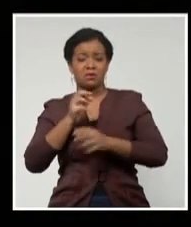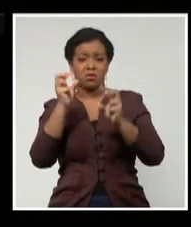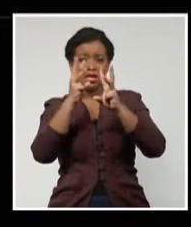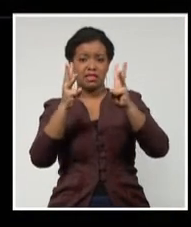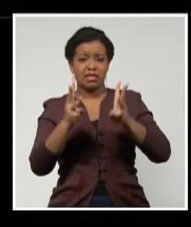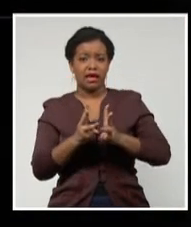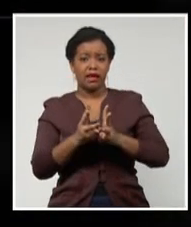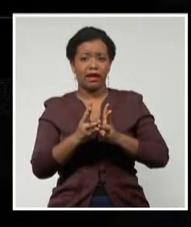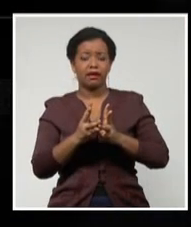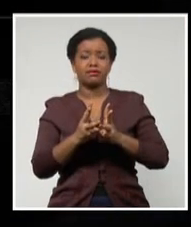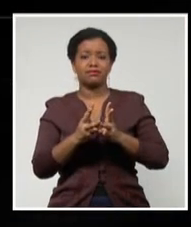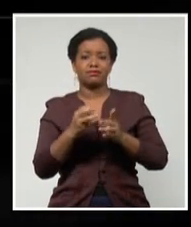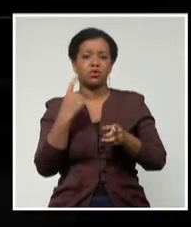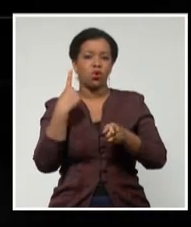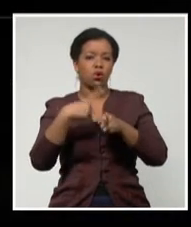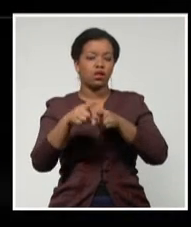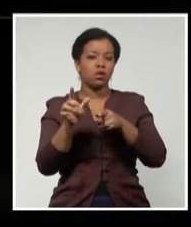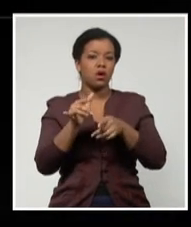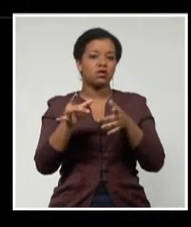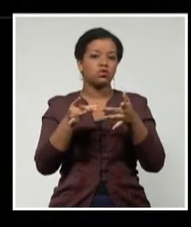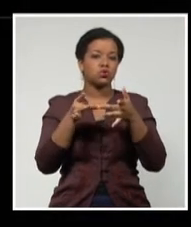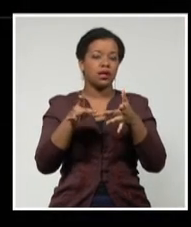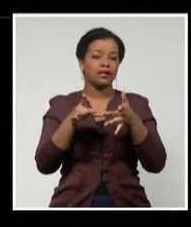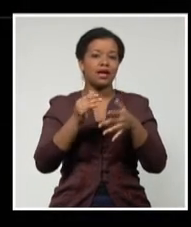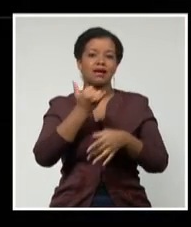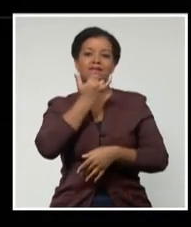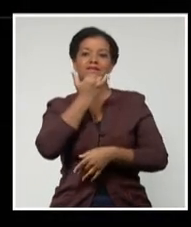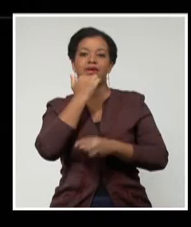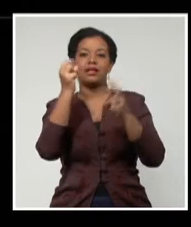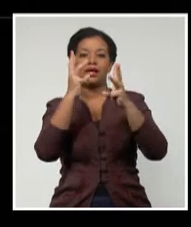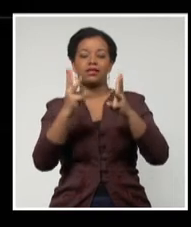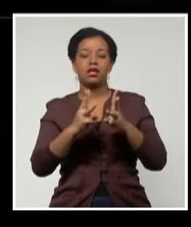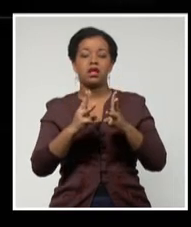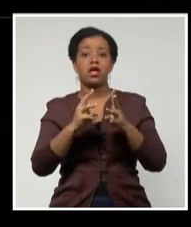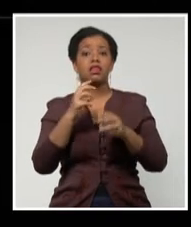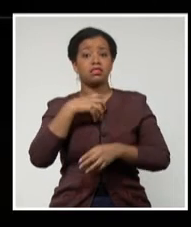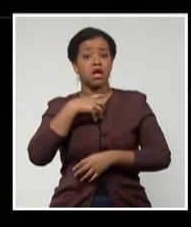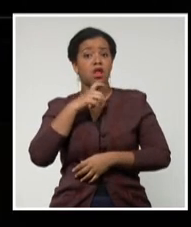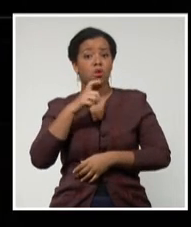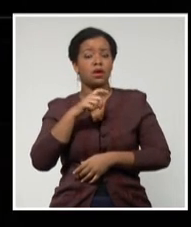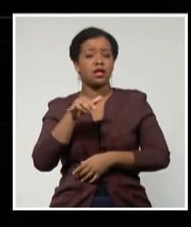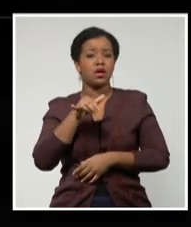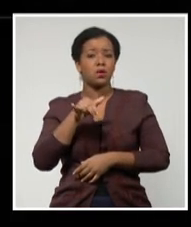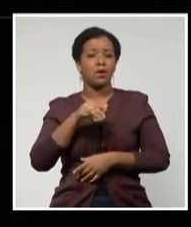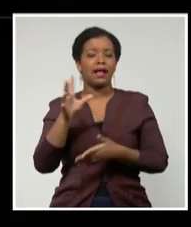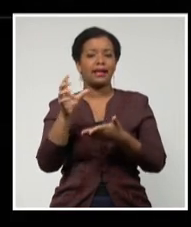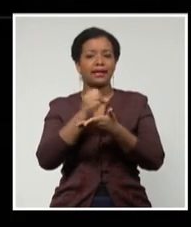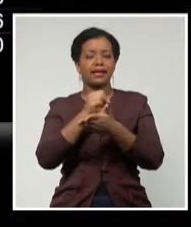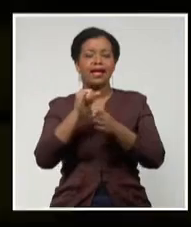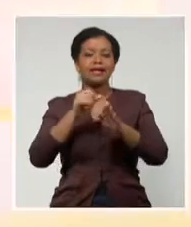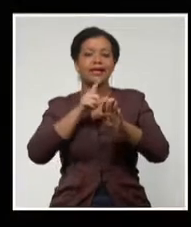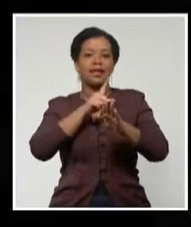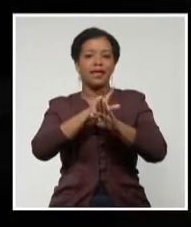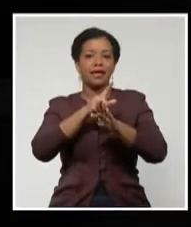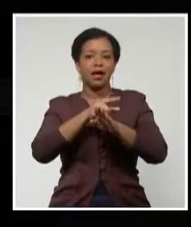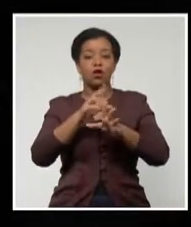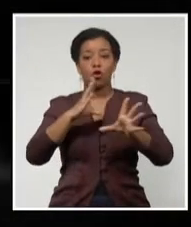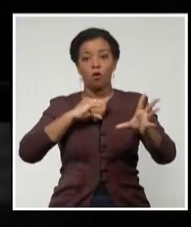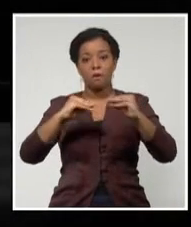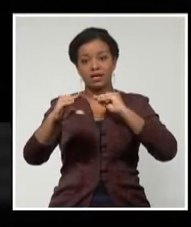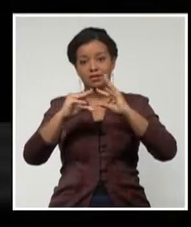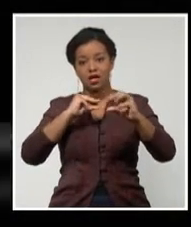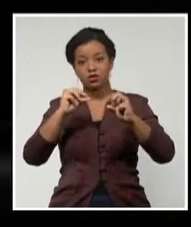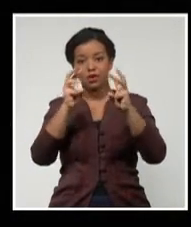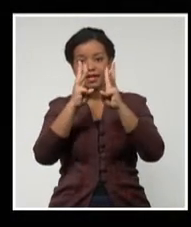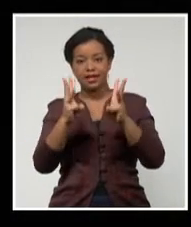y de trolls, una suerte de cibertropas con cuentas auténticas destinadas a polarizar las conversaciones en redes sociales para generar